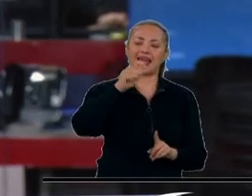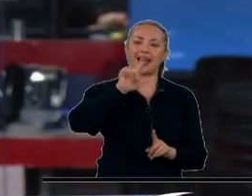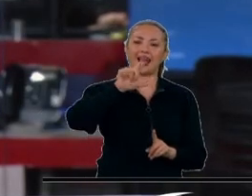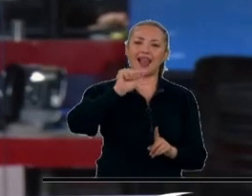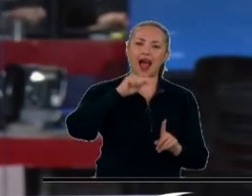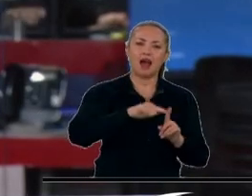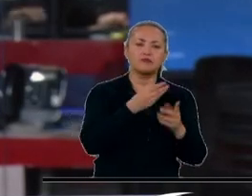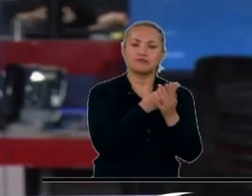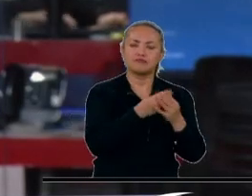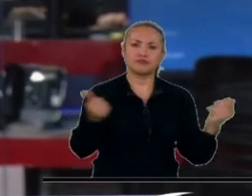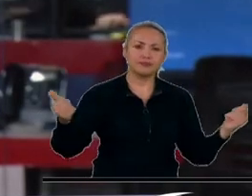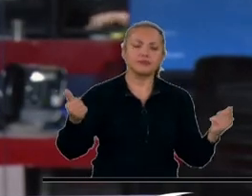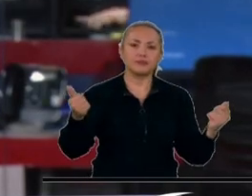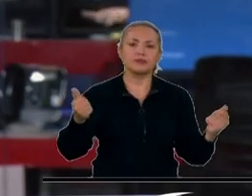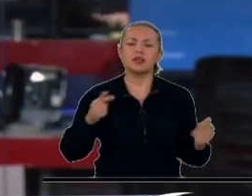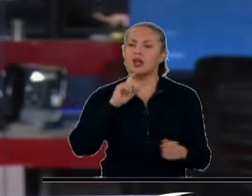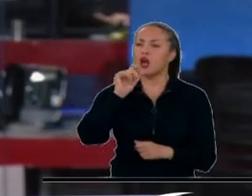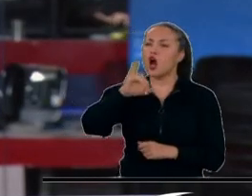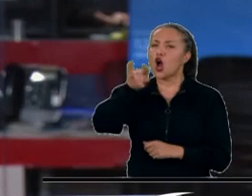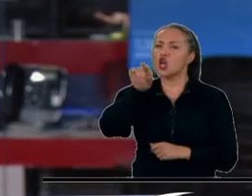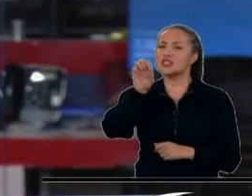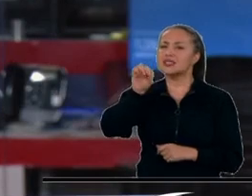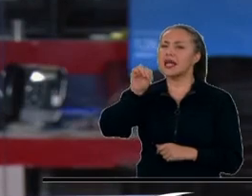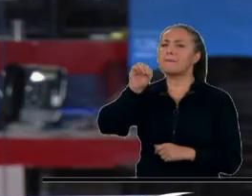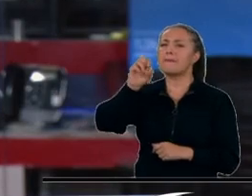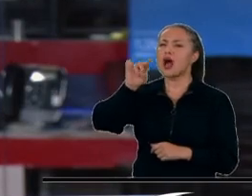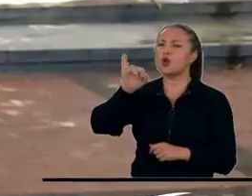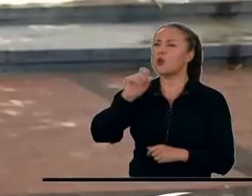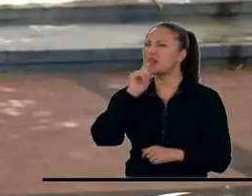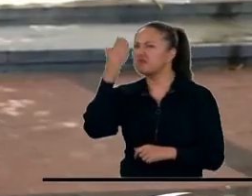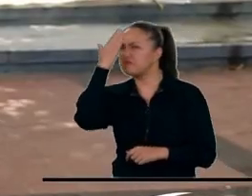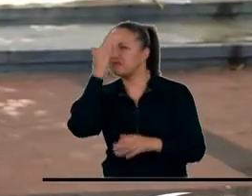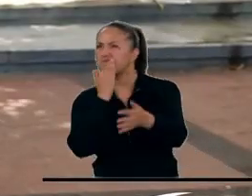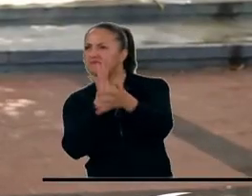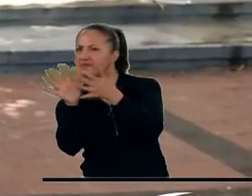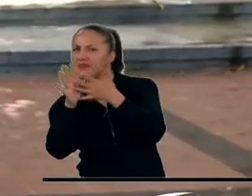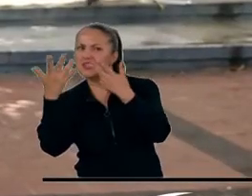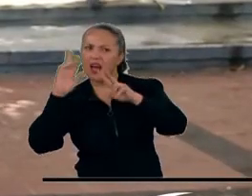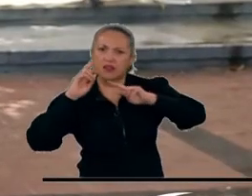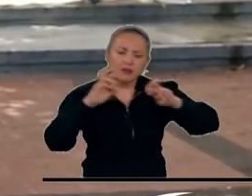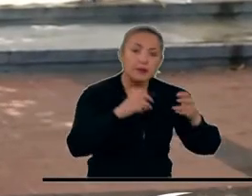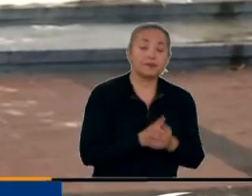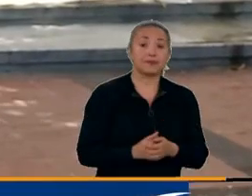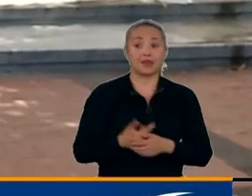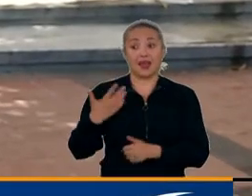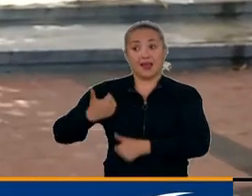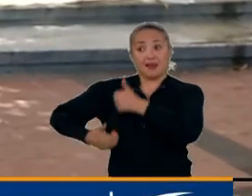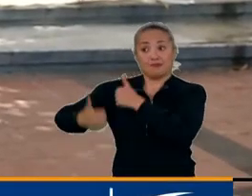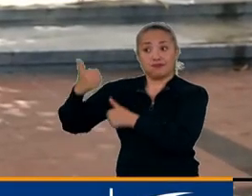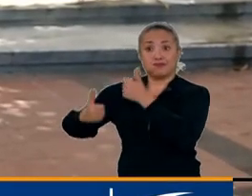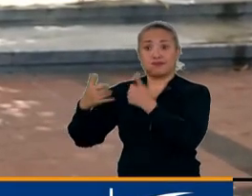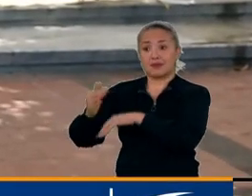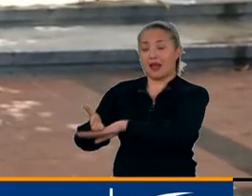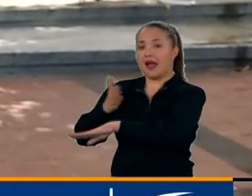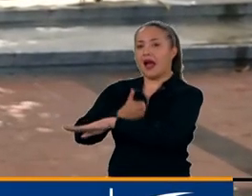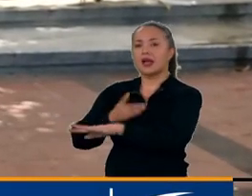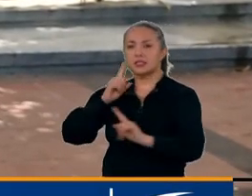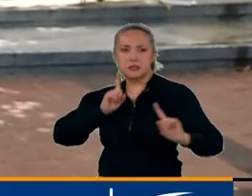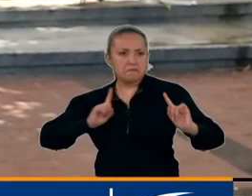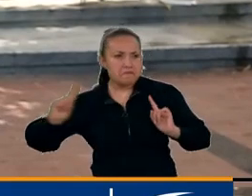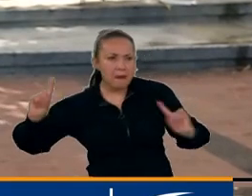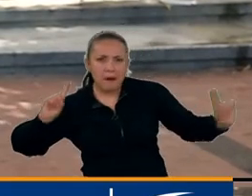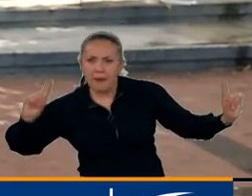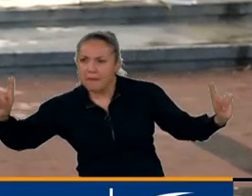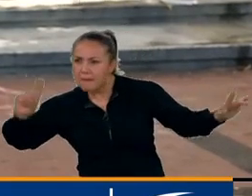Qué se sabe de las investigaciones por la desaparición de esta mujer de manera preliminar las autoridades han desplegado un plan candado que no